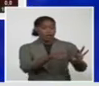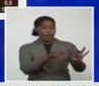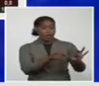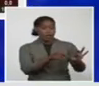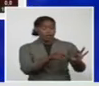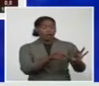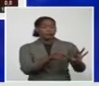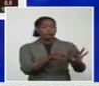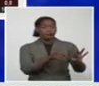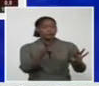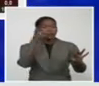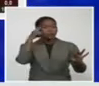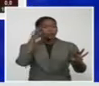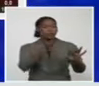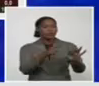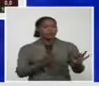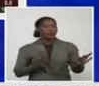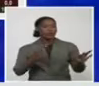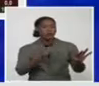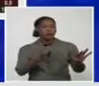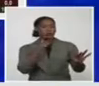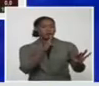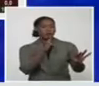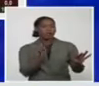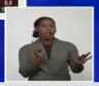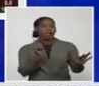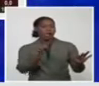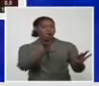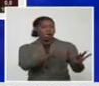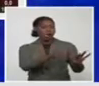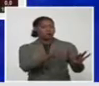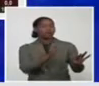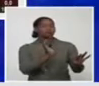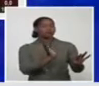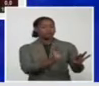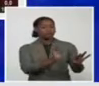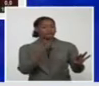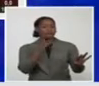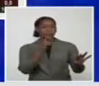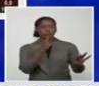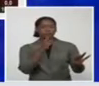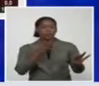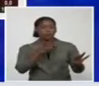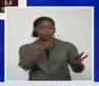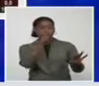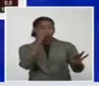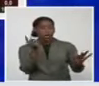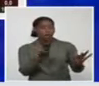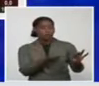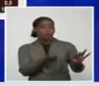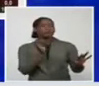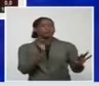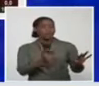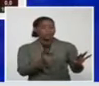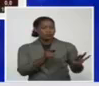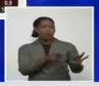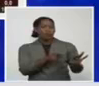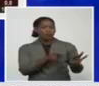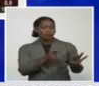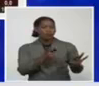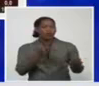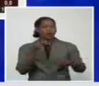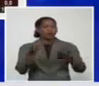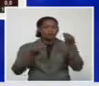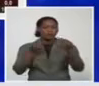se procesaron muestras, lo que realmente salieron en el horario de la madrugada de ayer, pero no hubo